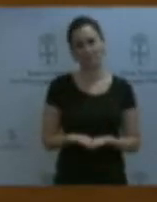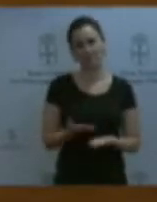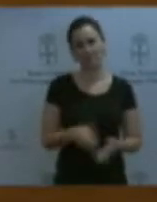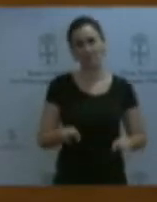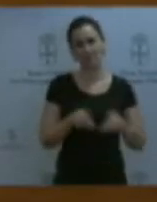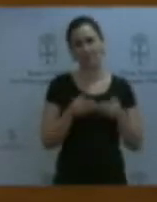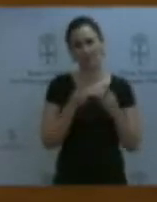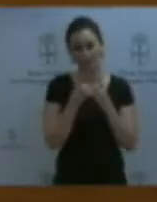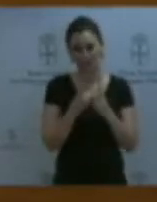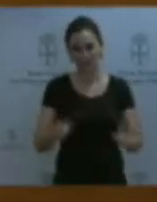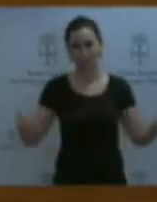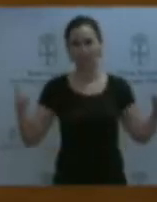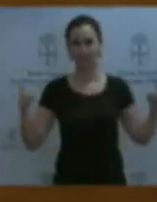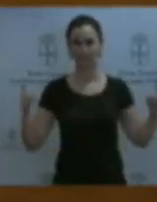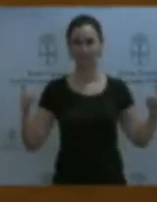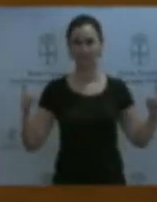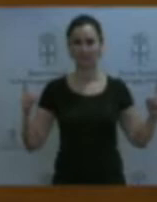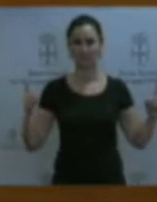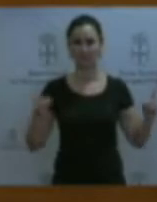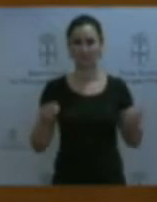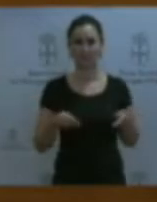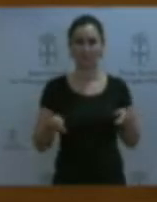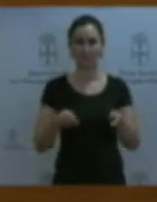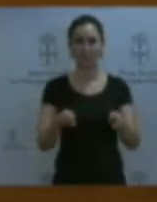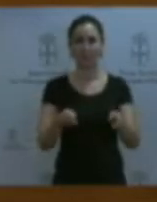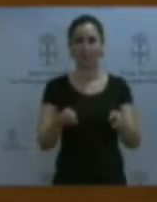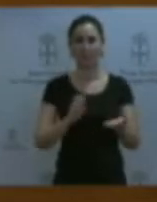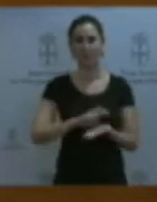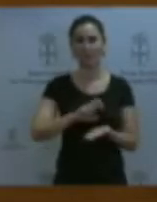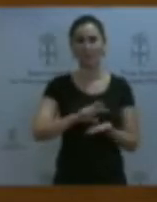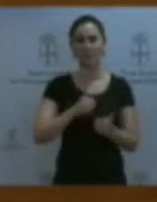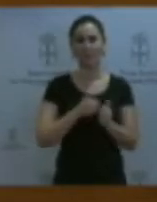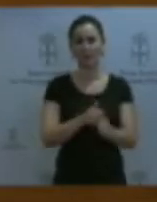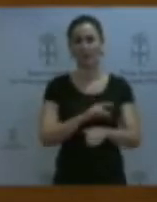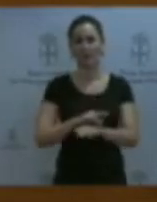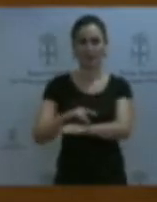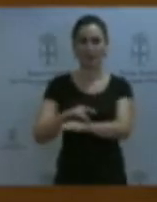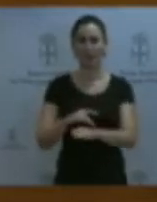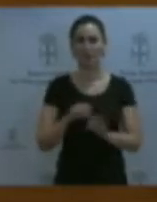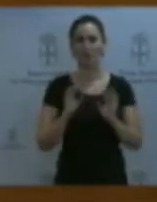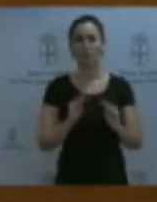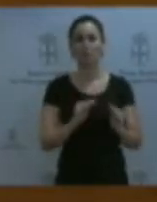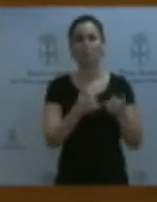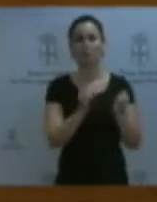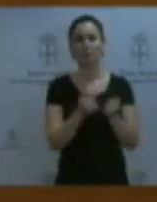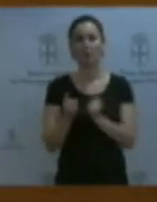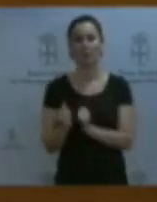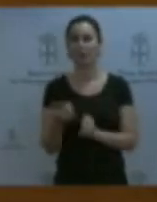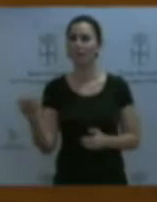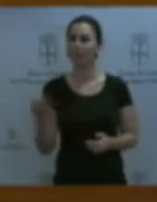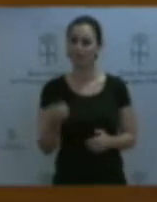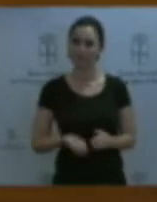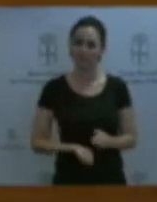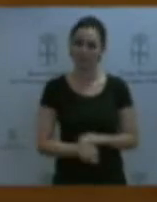rutas guiadas, que correspondan además a todos los concejos, alguna de ellas, y que se mantenga además los servicios básicos, incluidos este